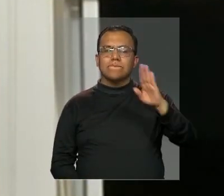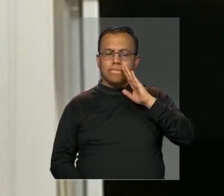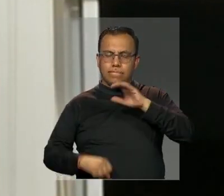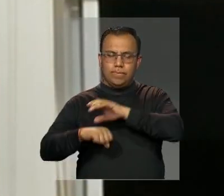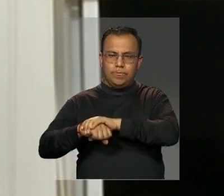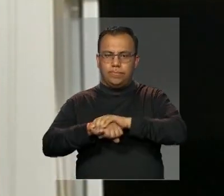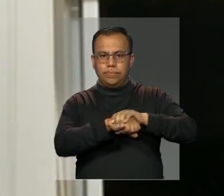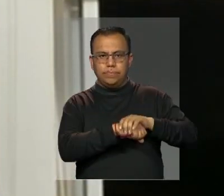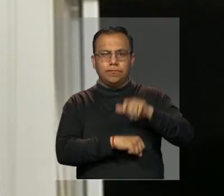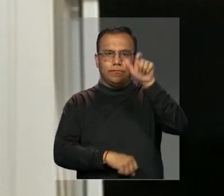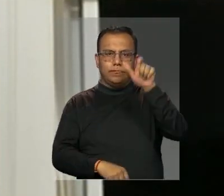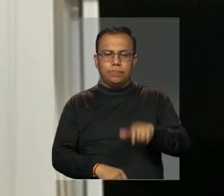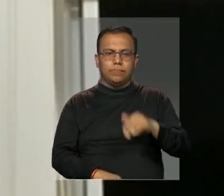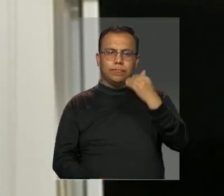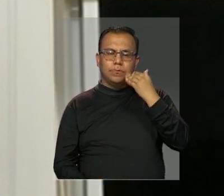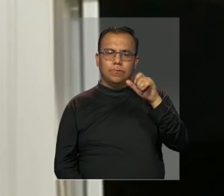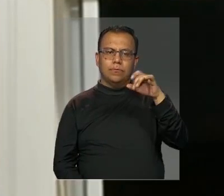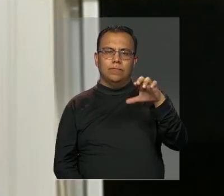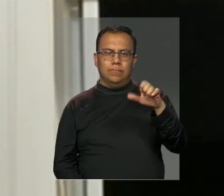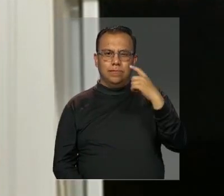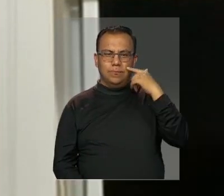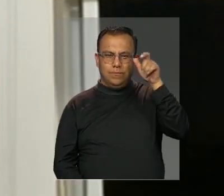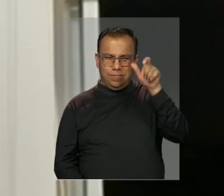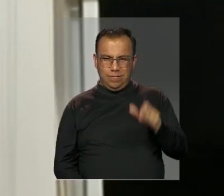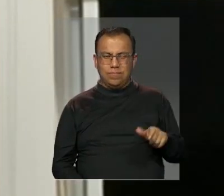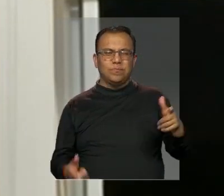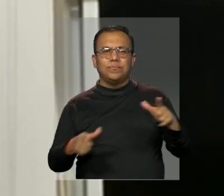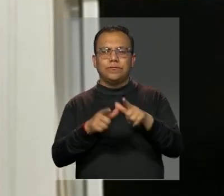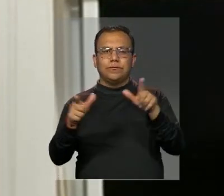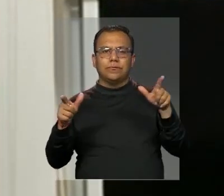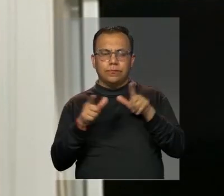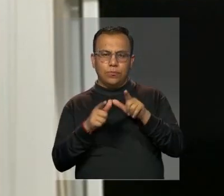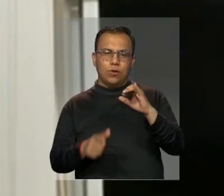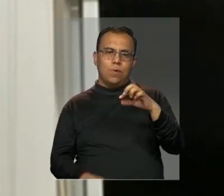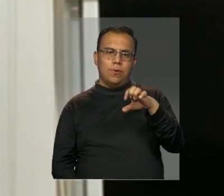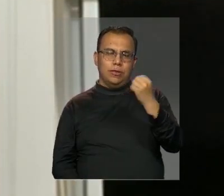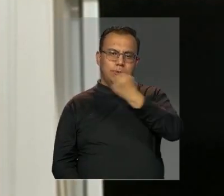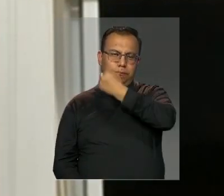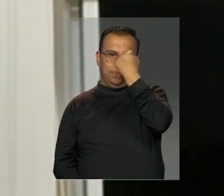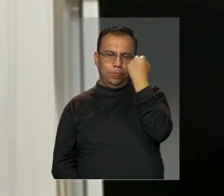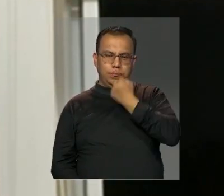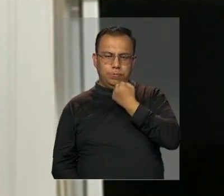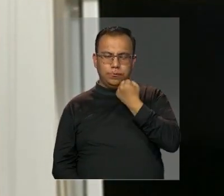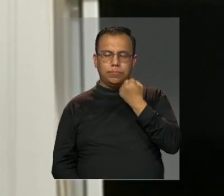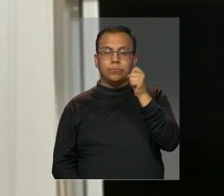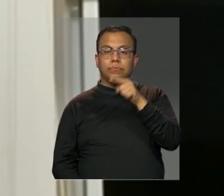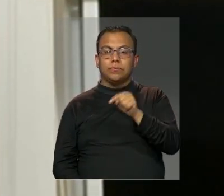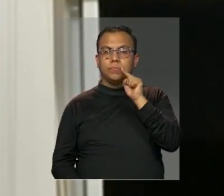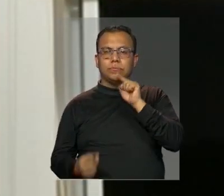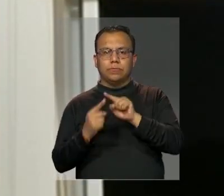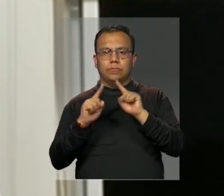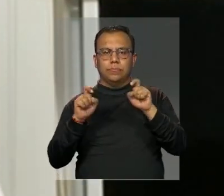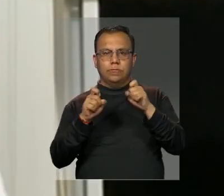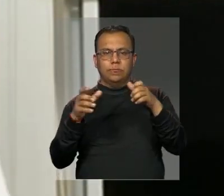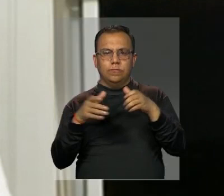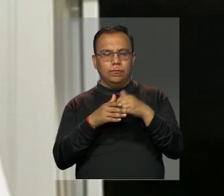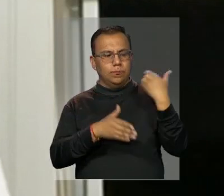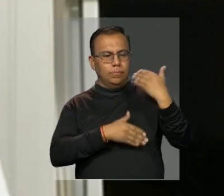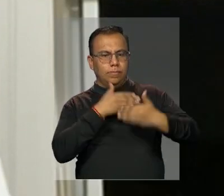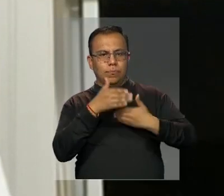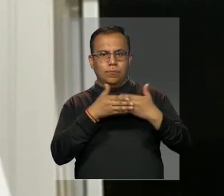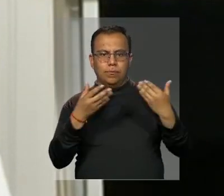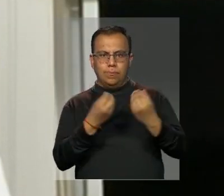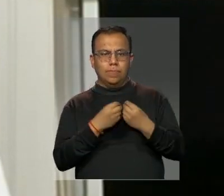orden de captura contra la señalada agresora en el sector de Compartir, en Soacha. En la audiencia, la procesada